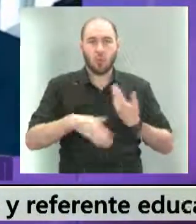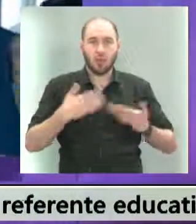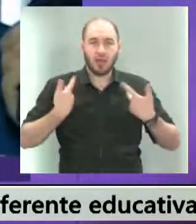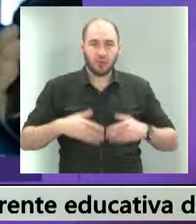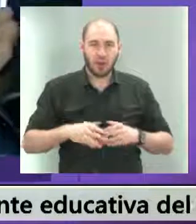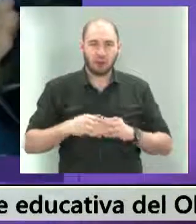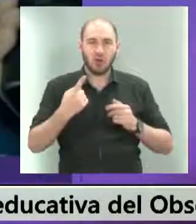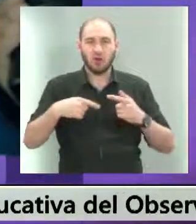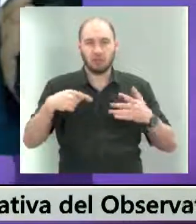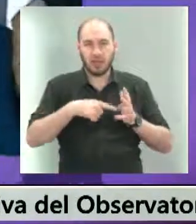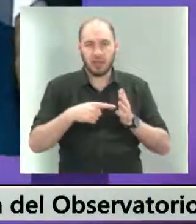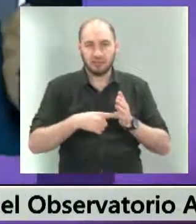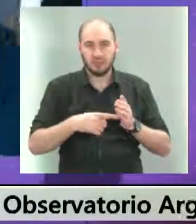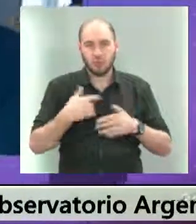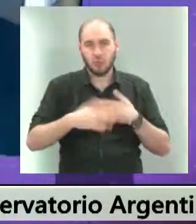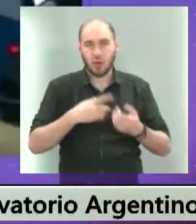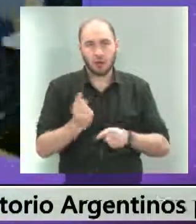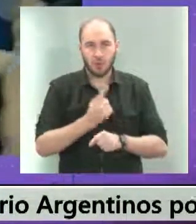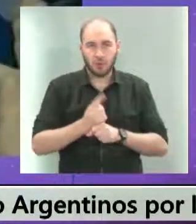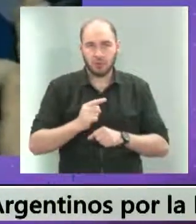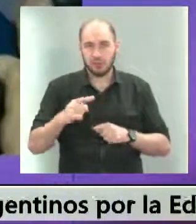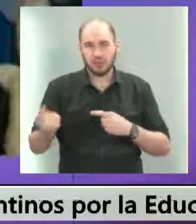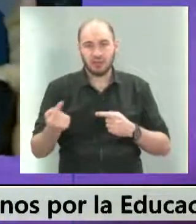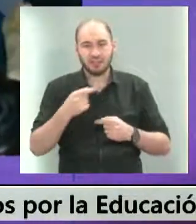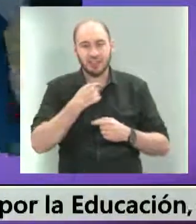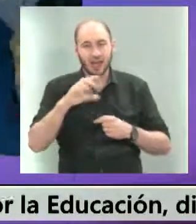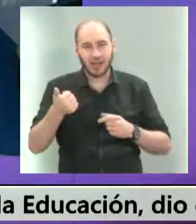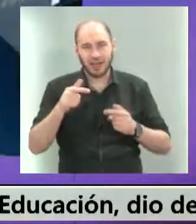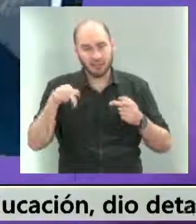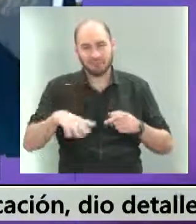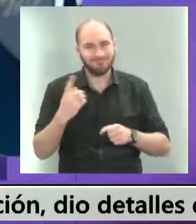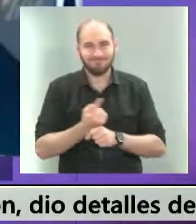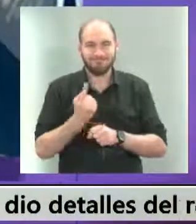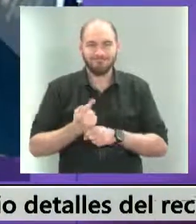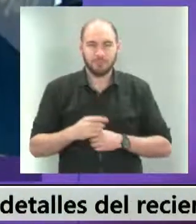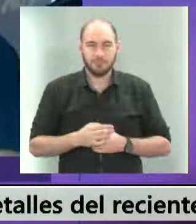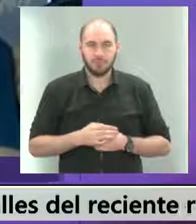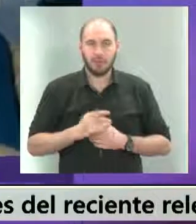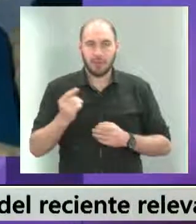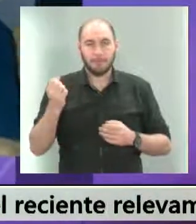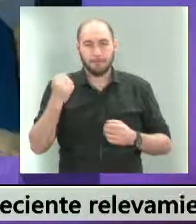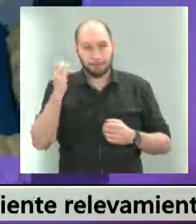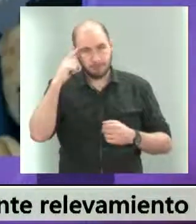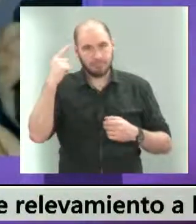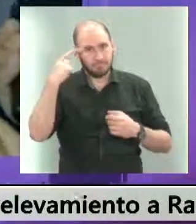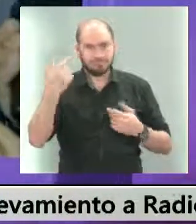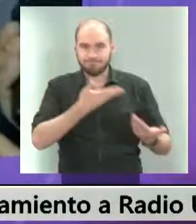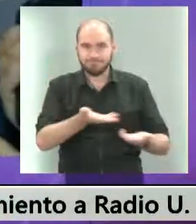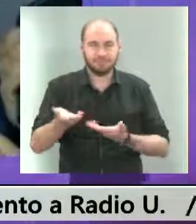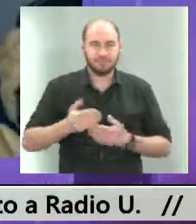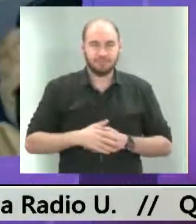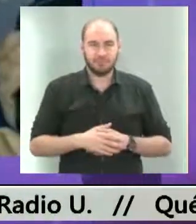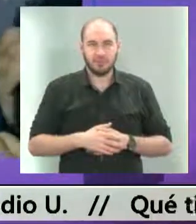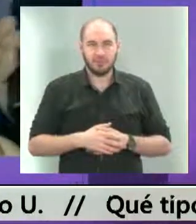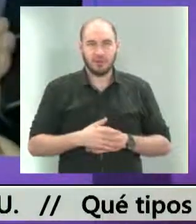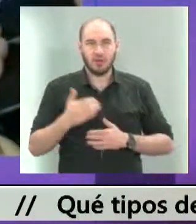estas condiciones uno no puede jugar y el otro tampoco quisiera ganar en estas condiciones. Y prima el juicio, el sentido común.